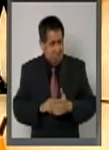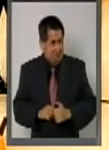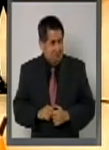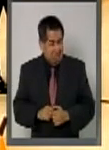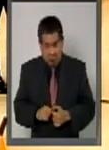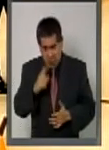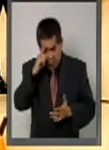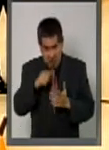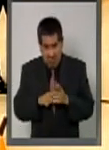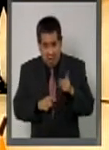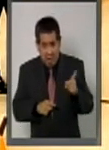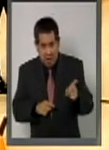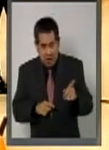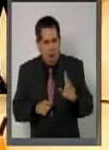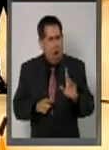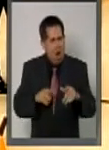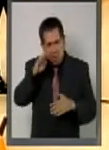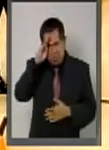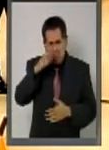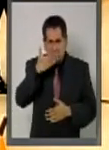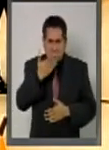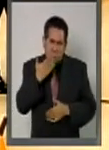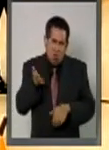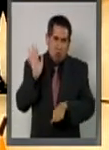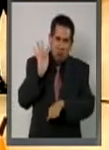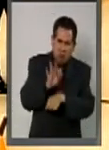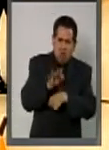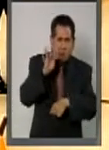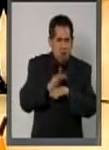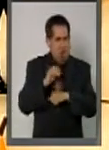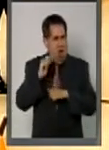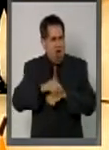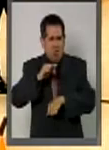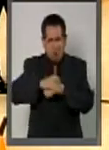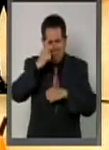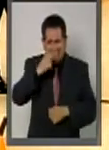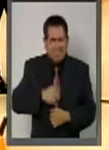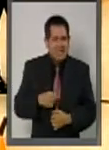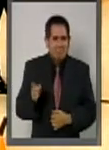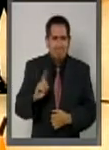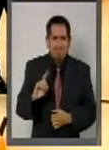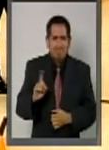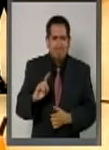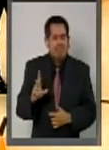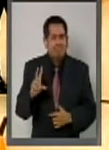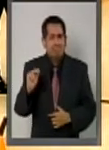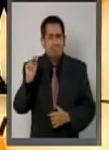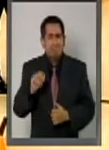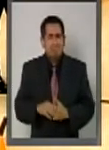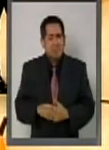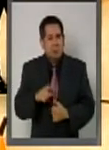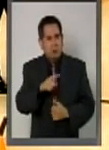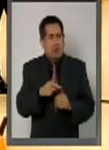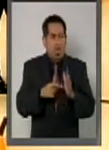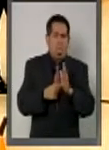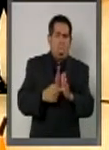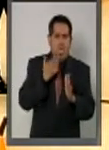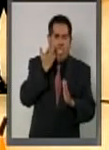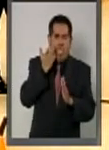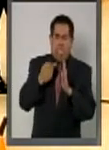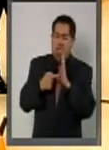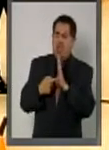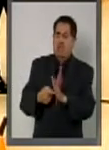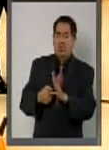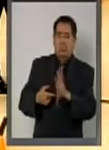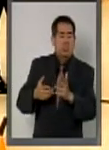¿usted cree que van a pensar que usted vino a defender aquí algún valor del país? No, vino a demostrar